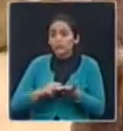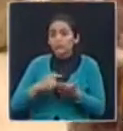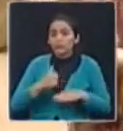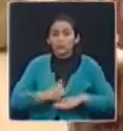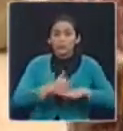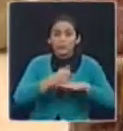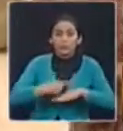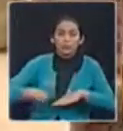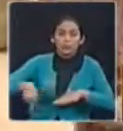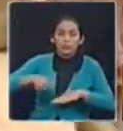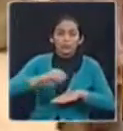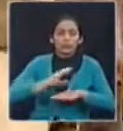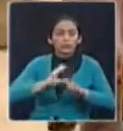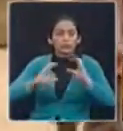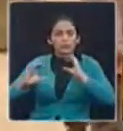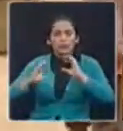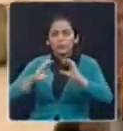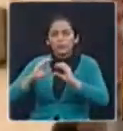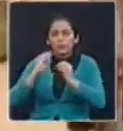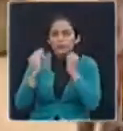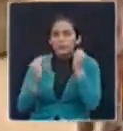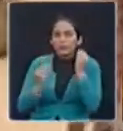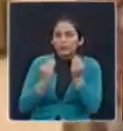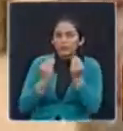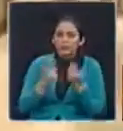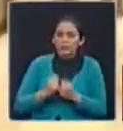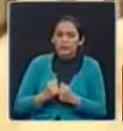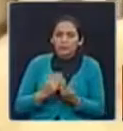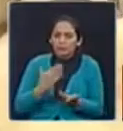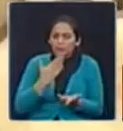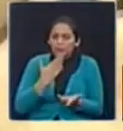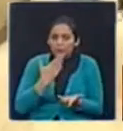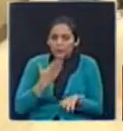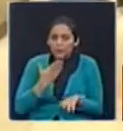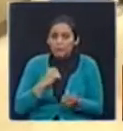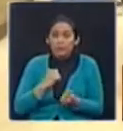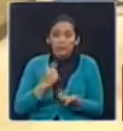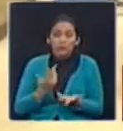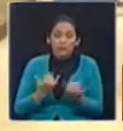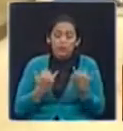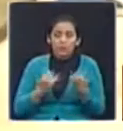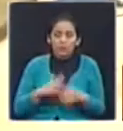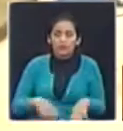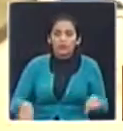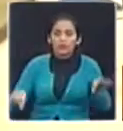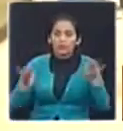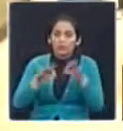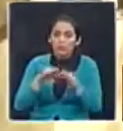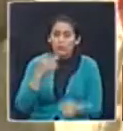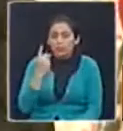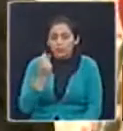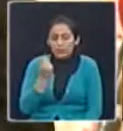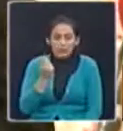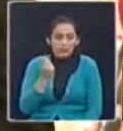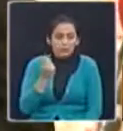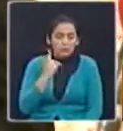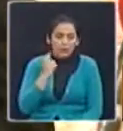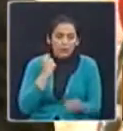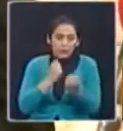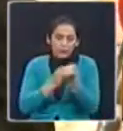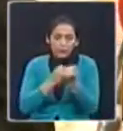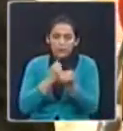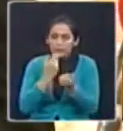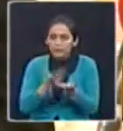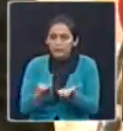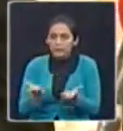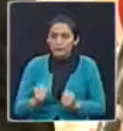la que determinaron puntos de trabajo conjunto. Uno de ellos es el reconocimiento económico para la derivación de pacientes. Hoy por hoy